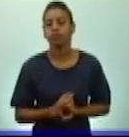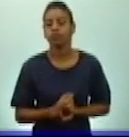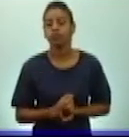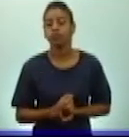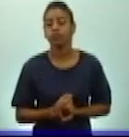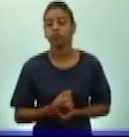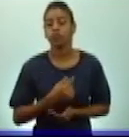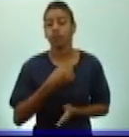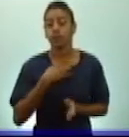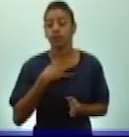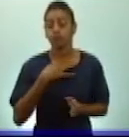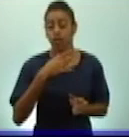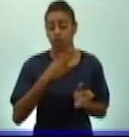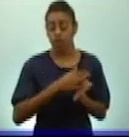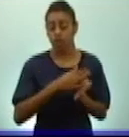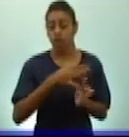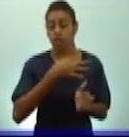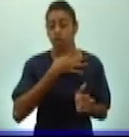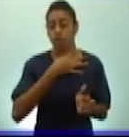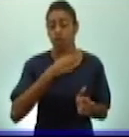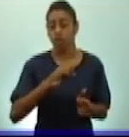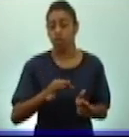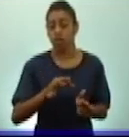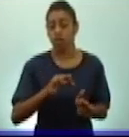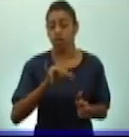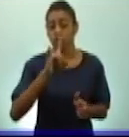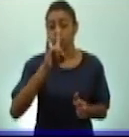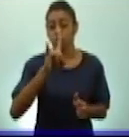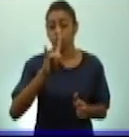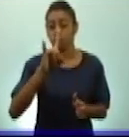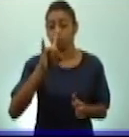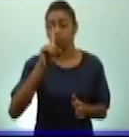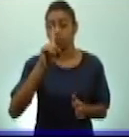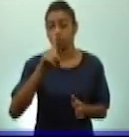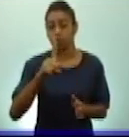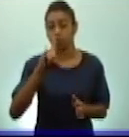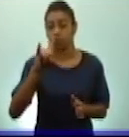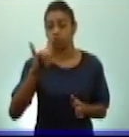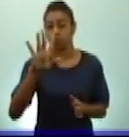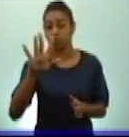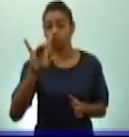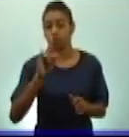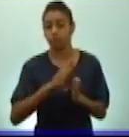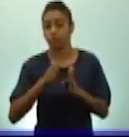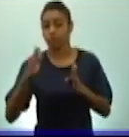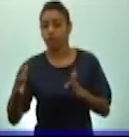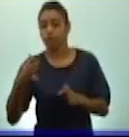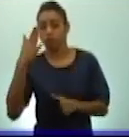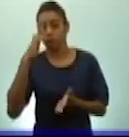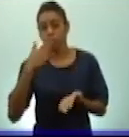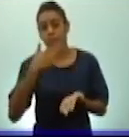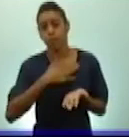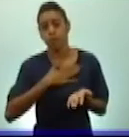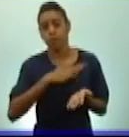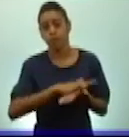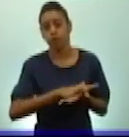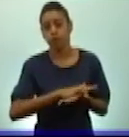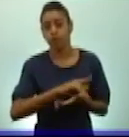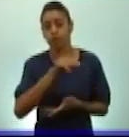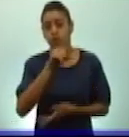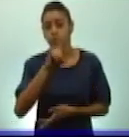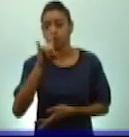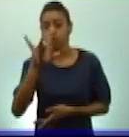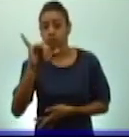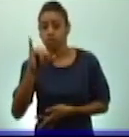Desde enero de 1959 a marzo de 1960, el pueblo cubano, ante